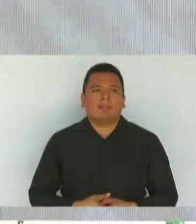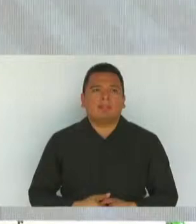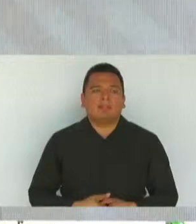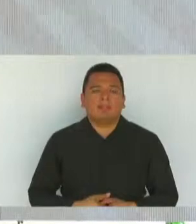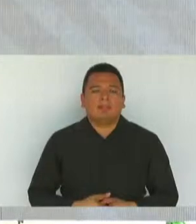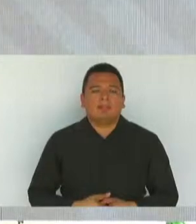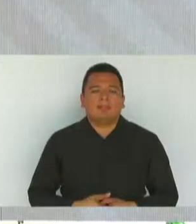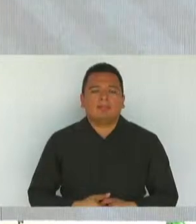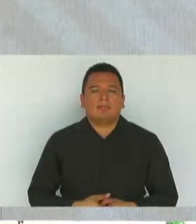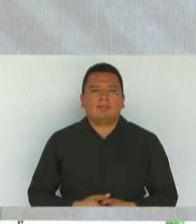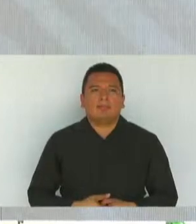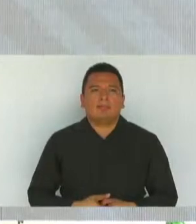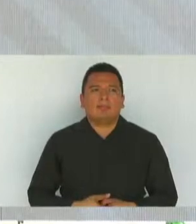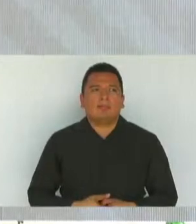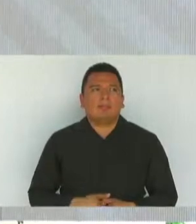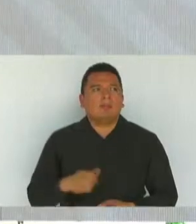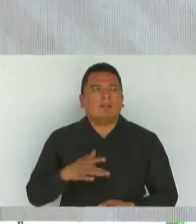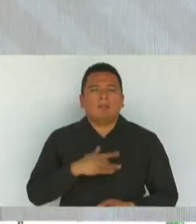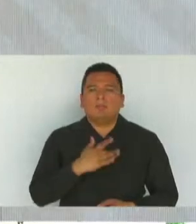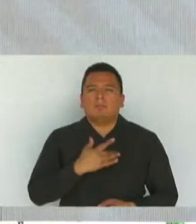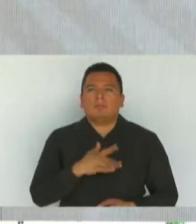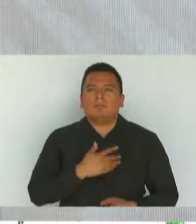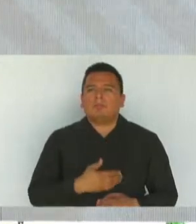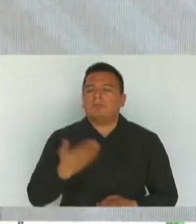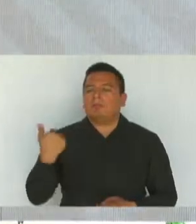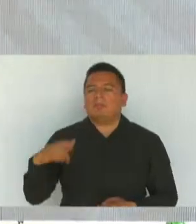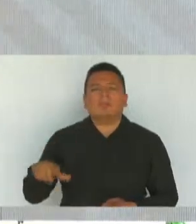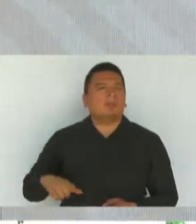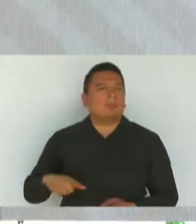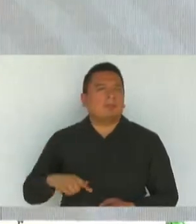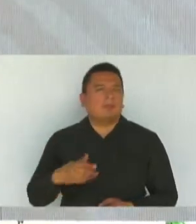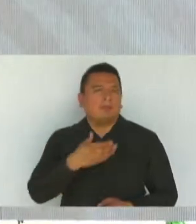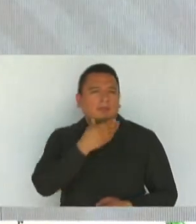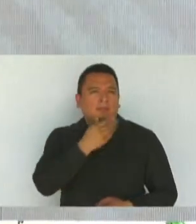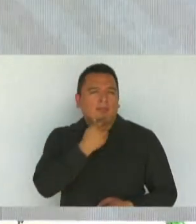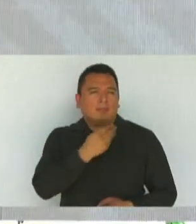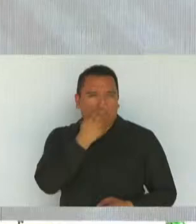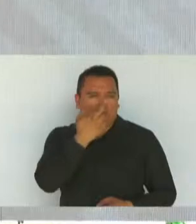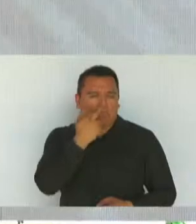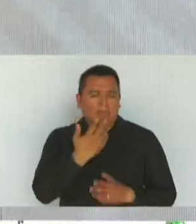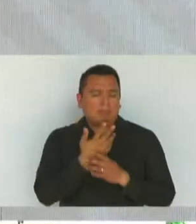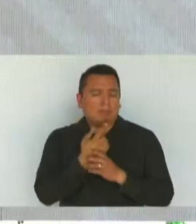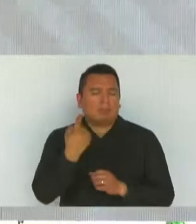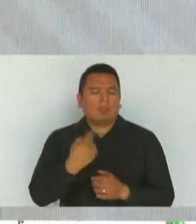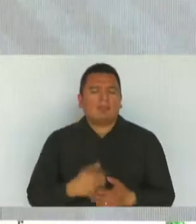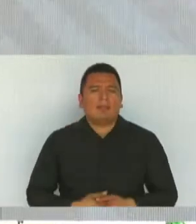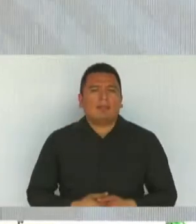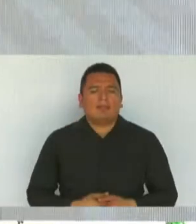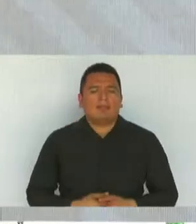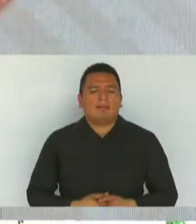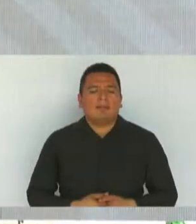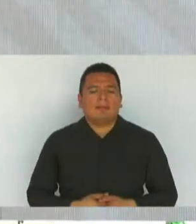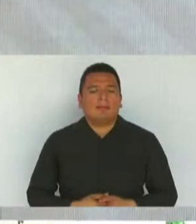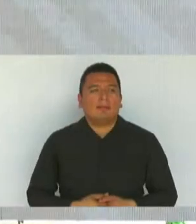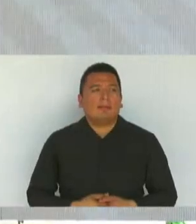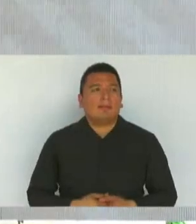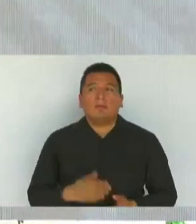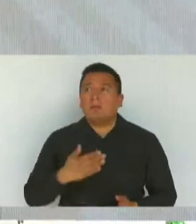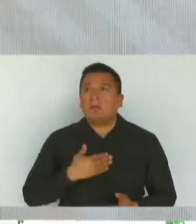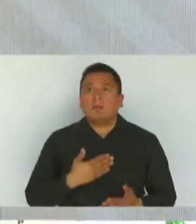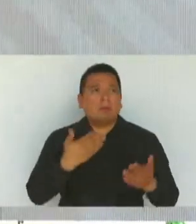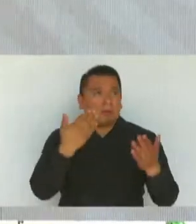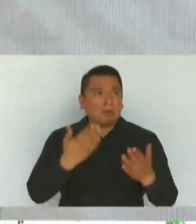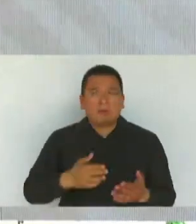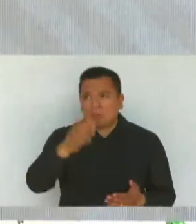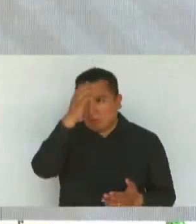pero me motivó mucho lo que dijo el gobernador Riquelme, porque realmente, yo ya no me acuerdo cuántas veces vine